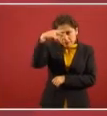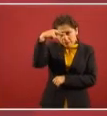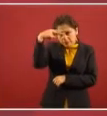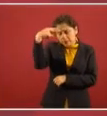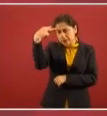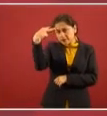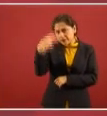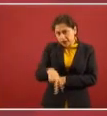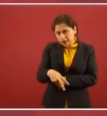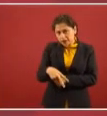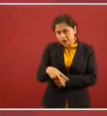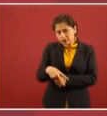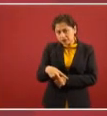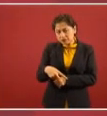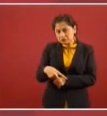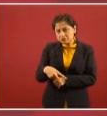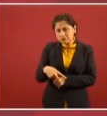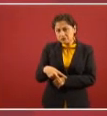estaba